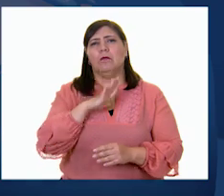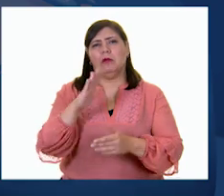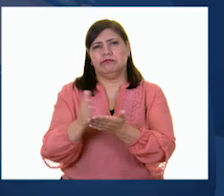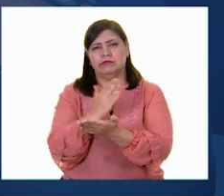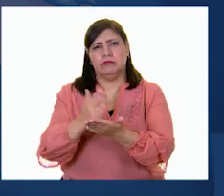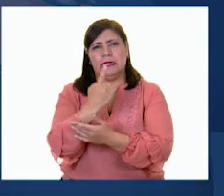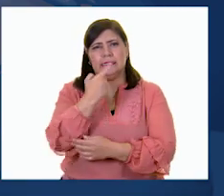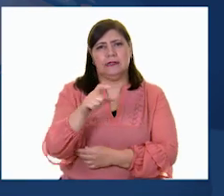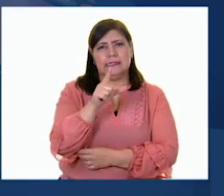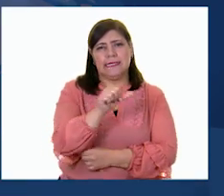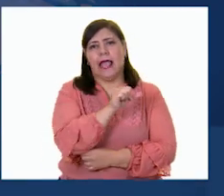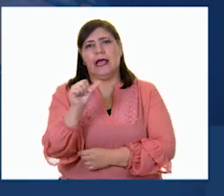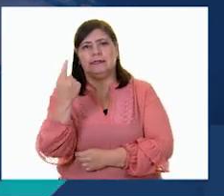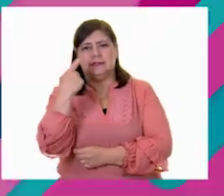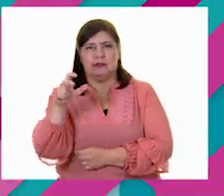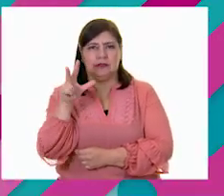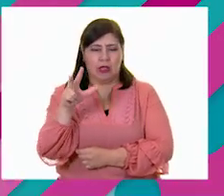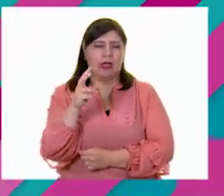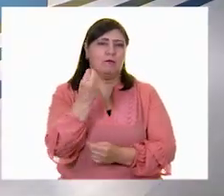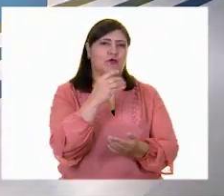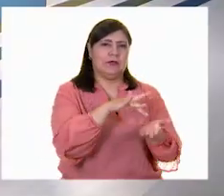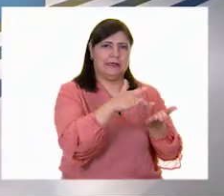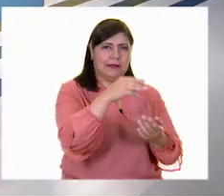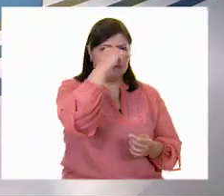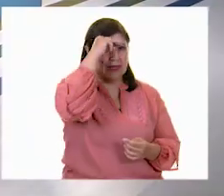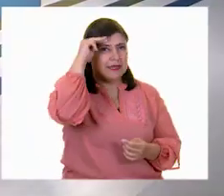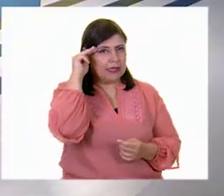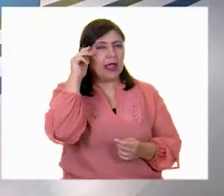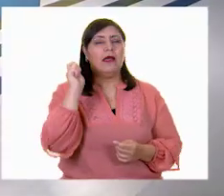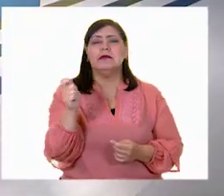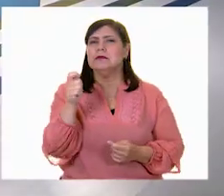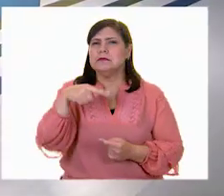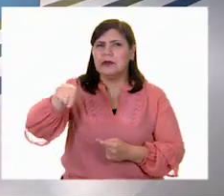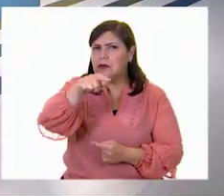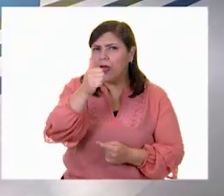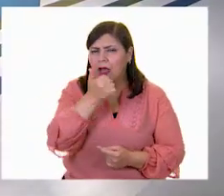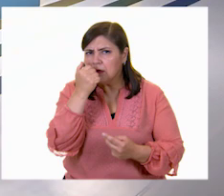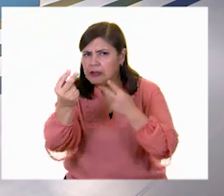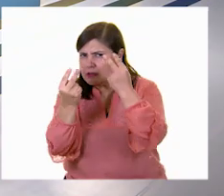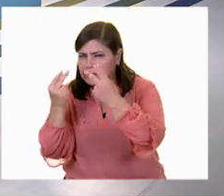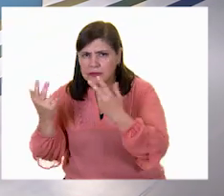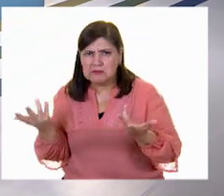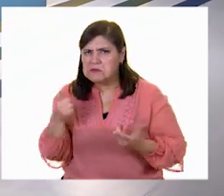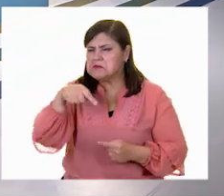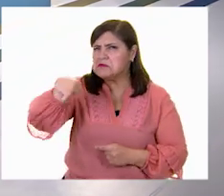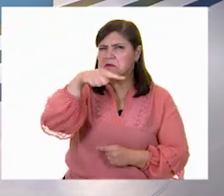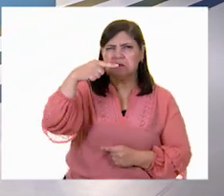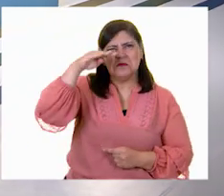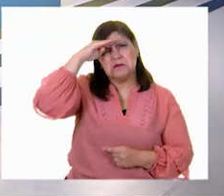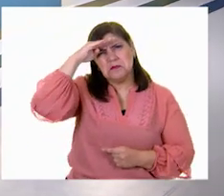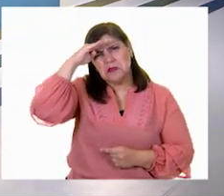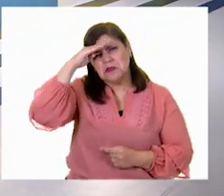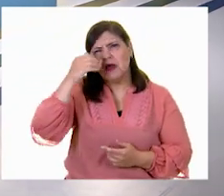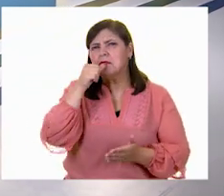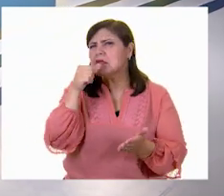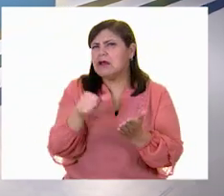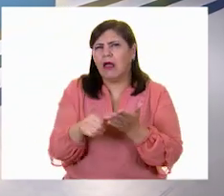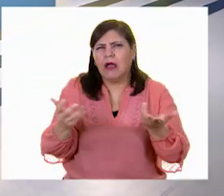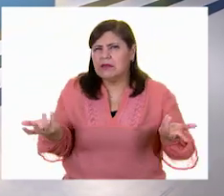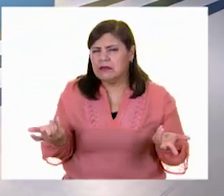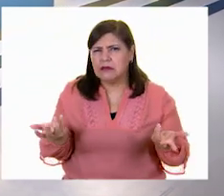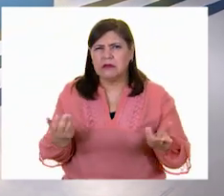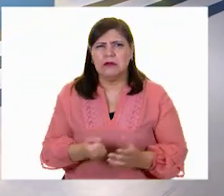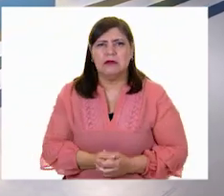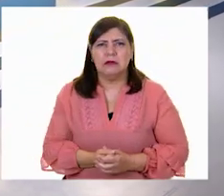118. Muchísimas gracias, María. Estudiantes en casa, María, ¿qué les pareció esta carta?